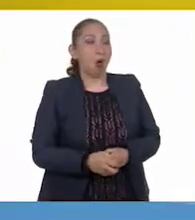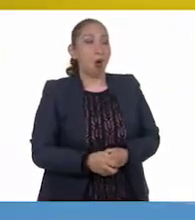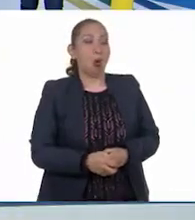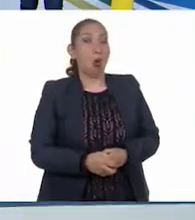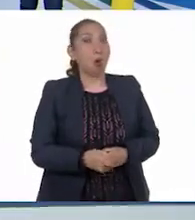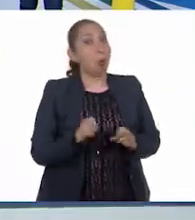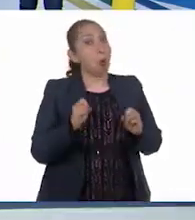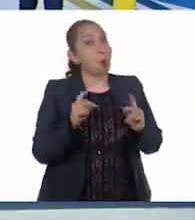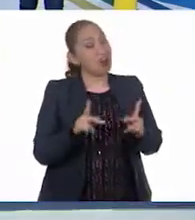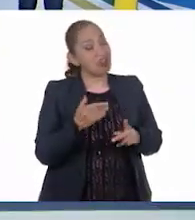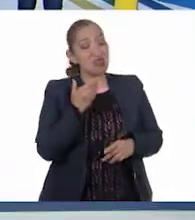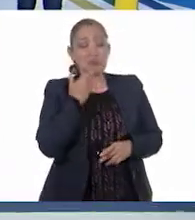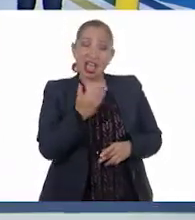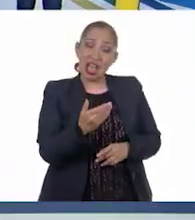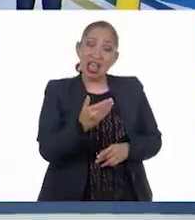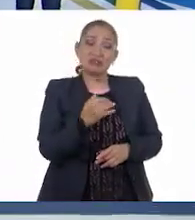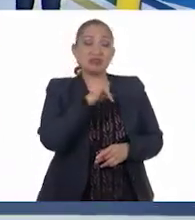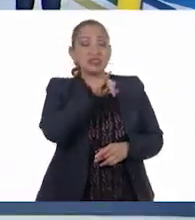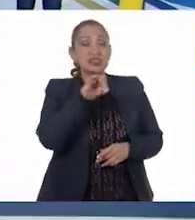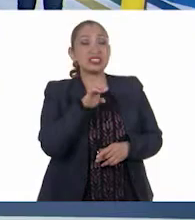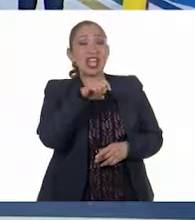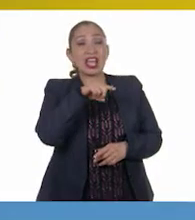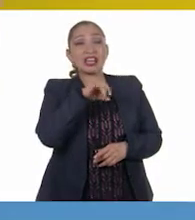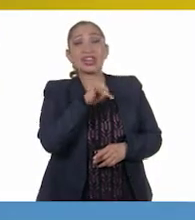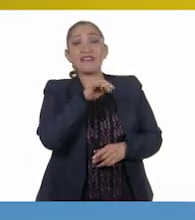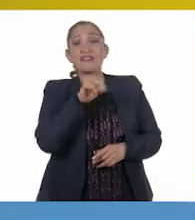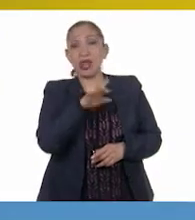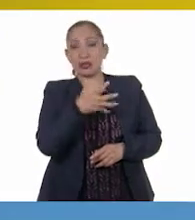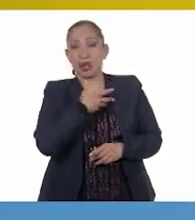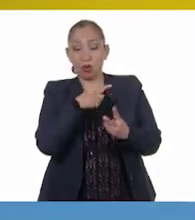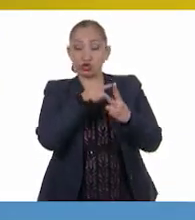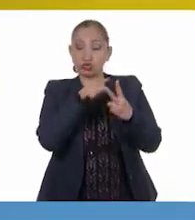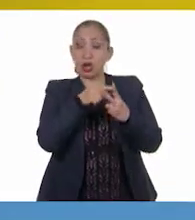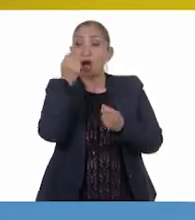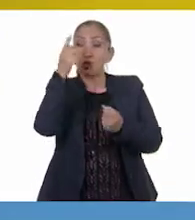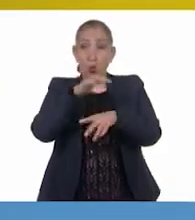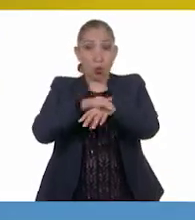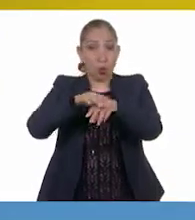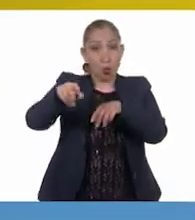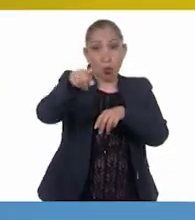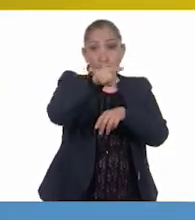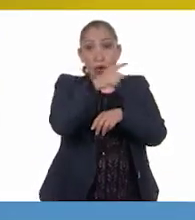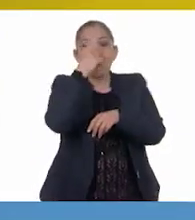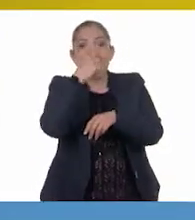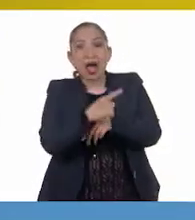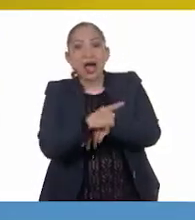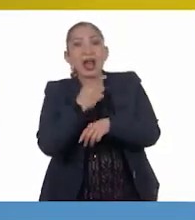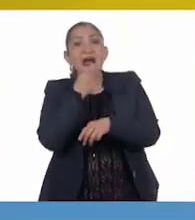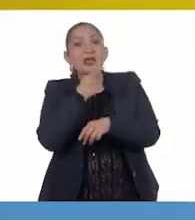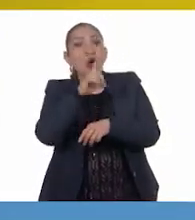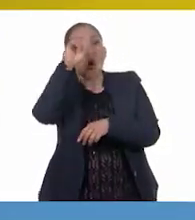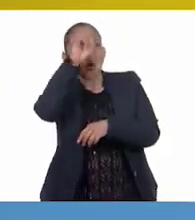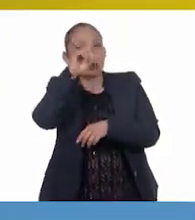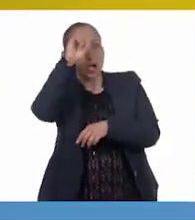Oh, ok, de acuerdo, Jennifer. Ya tenemos a algunos amigos para que nos den los